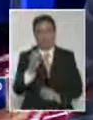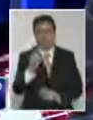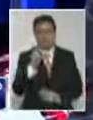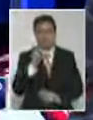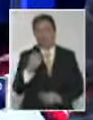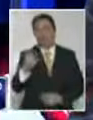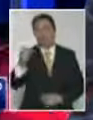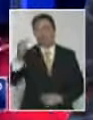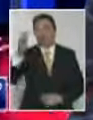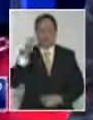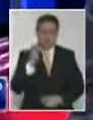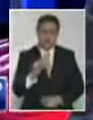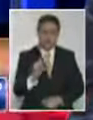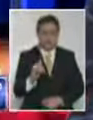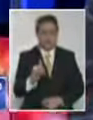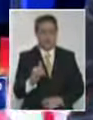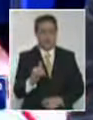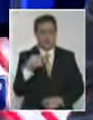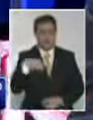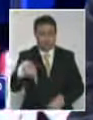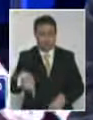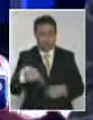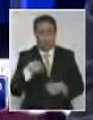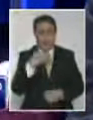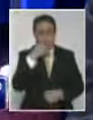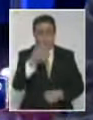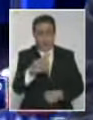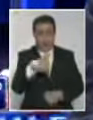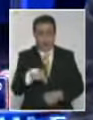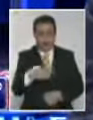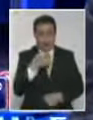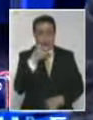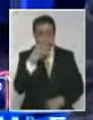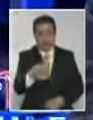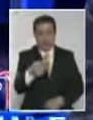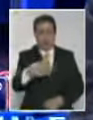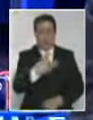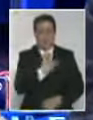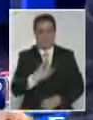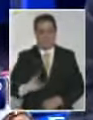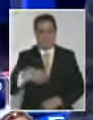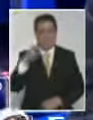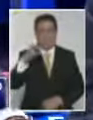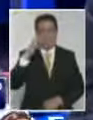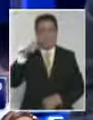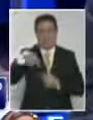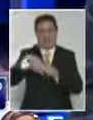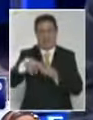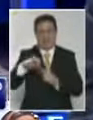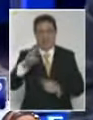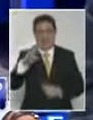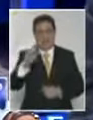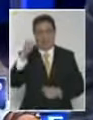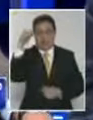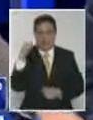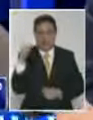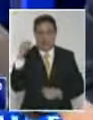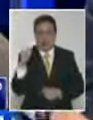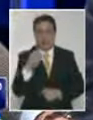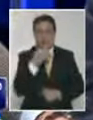país. Yo quiero decir lo siguiente, hoy día, y se lo digo al presidente Piñera, y que el presidente Piñera hace pocos días